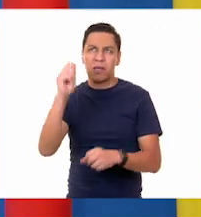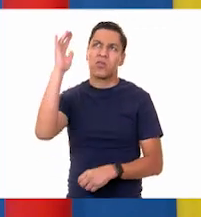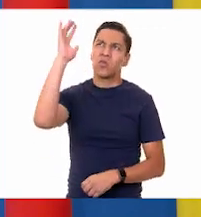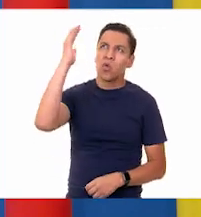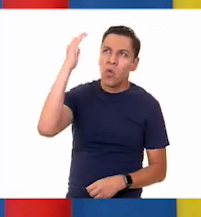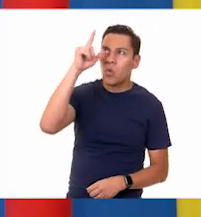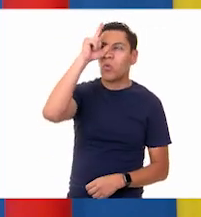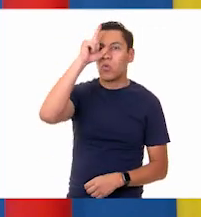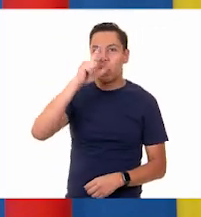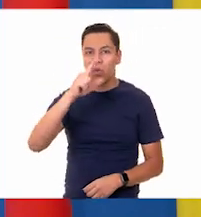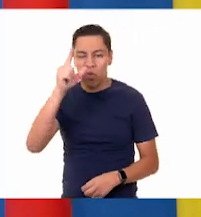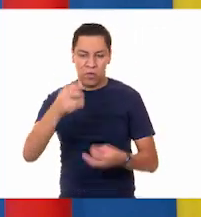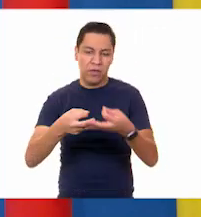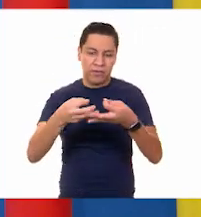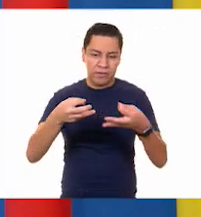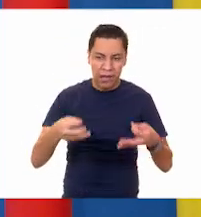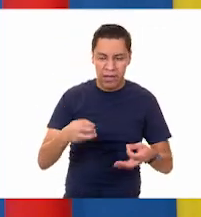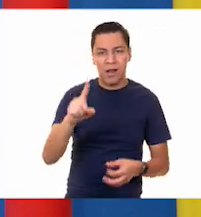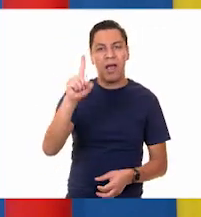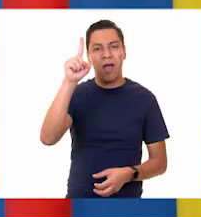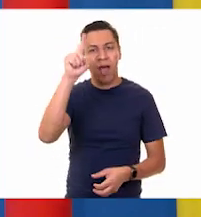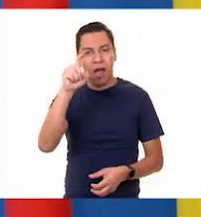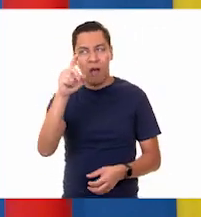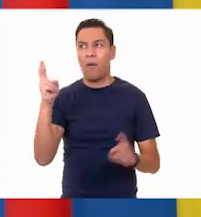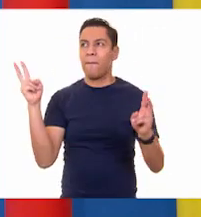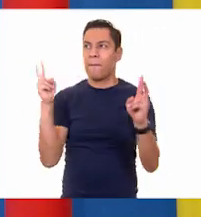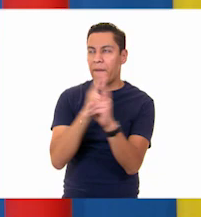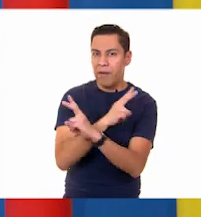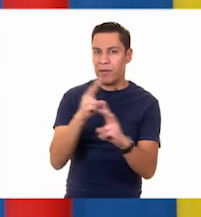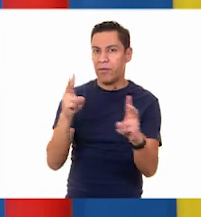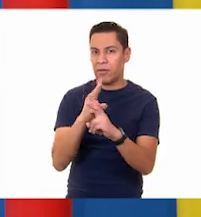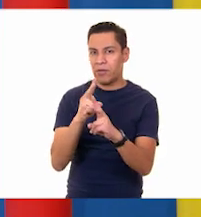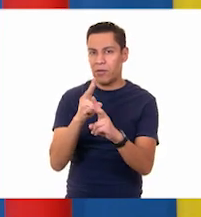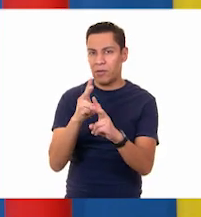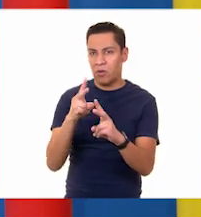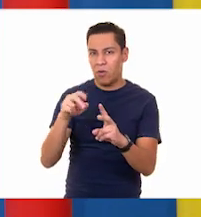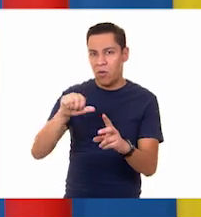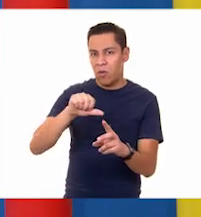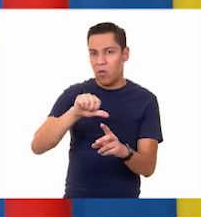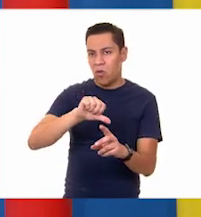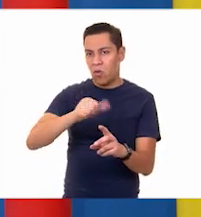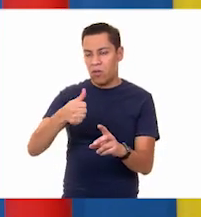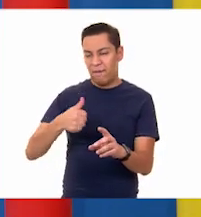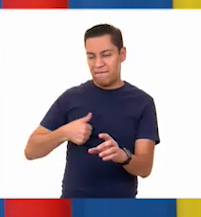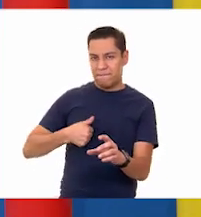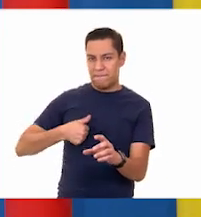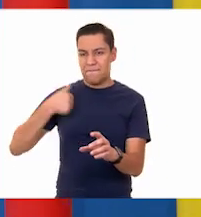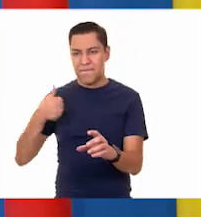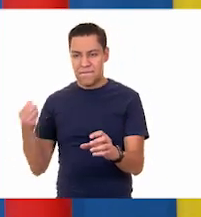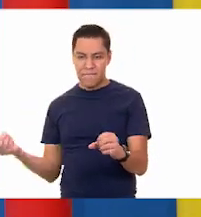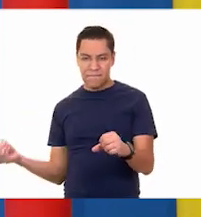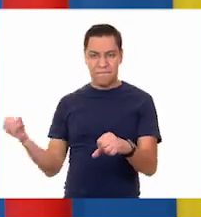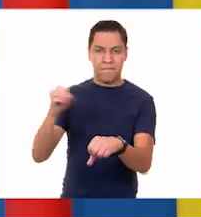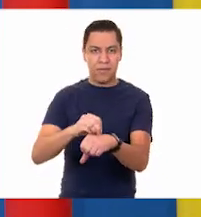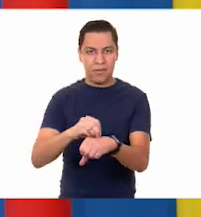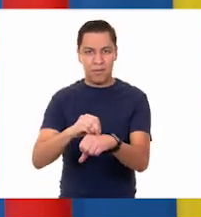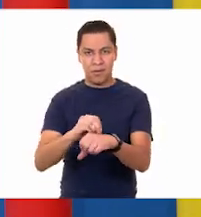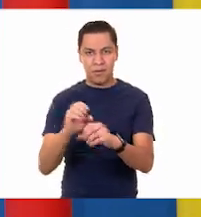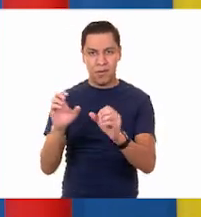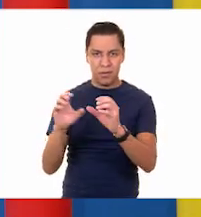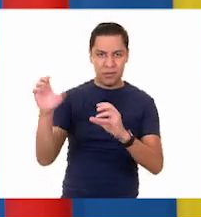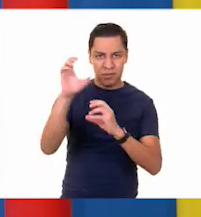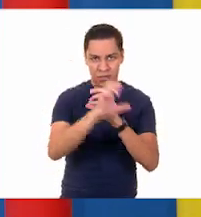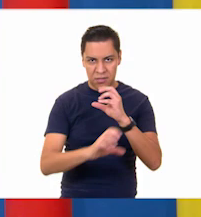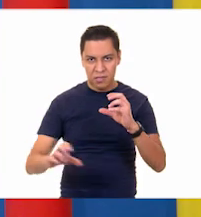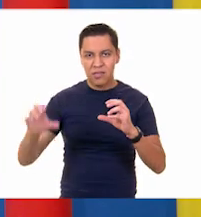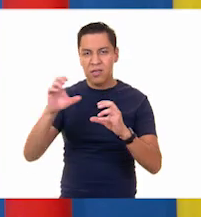recursos naturales, por lo que las consecuencias impactan varios de estos recursos, como el agua, el suelo o el aire.